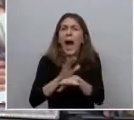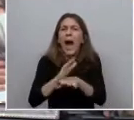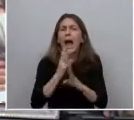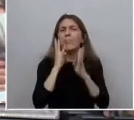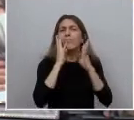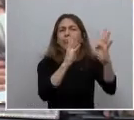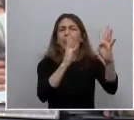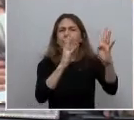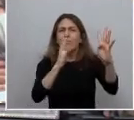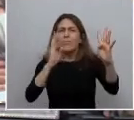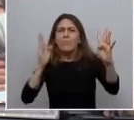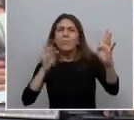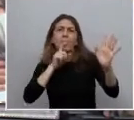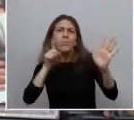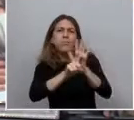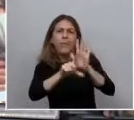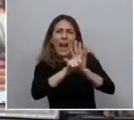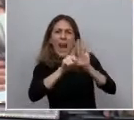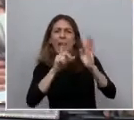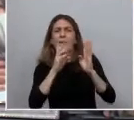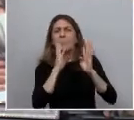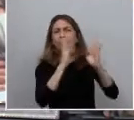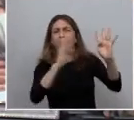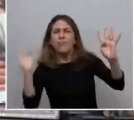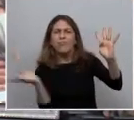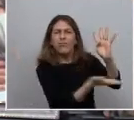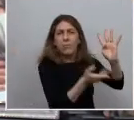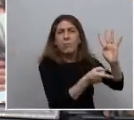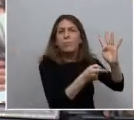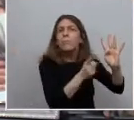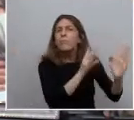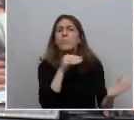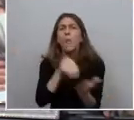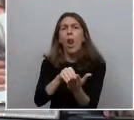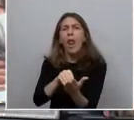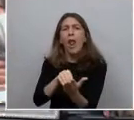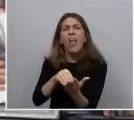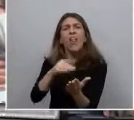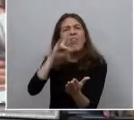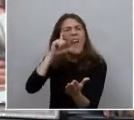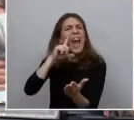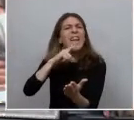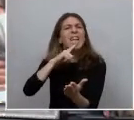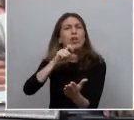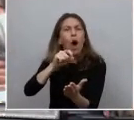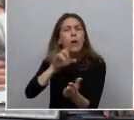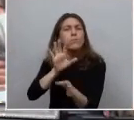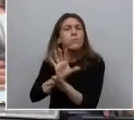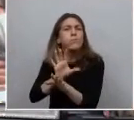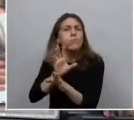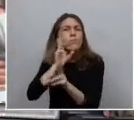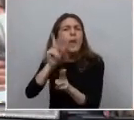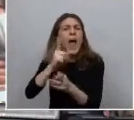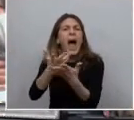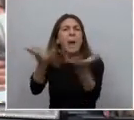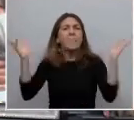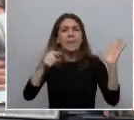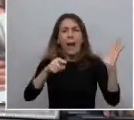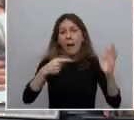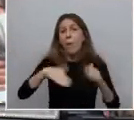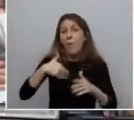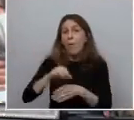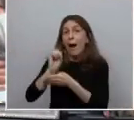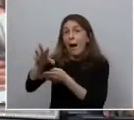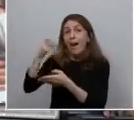deforestación ilegal, tipificándola como un delito ambiental. Enviaremos en breve a nuestro